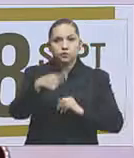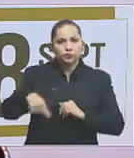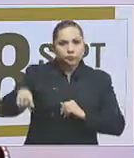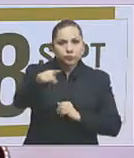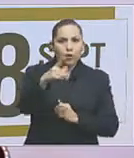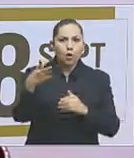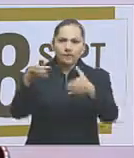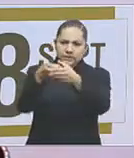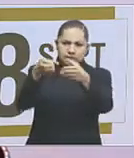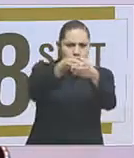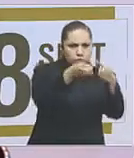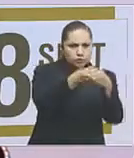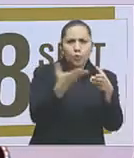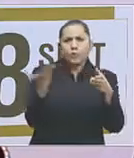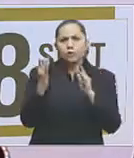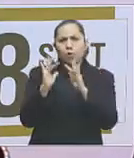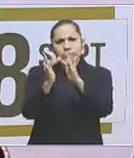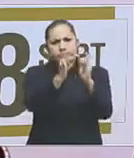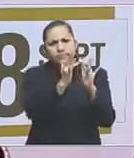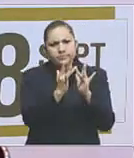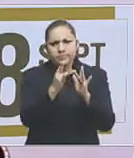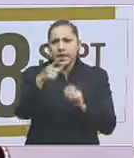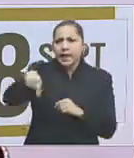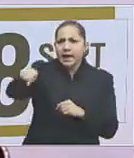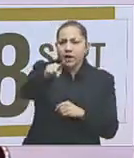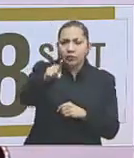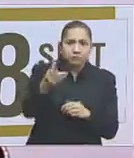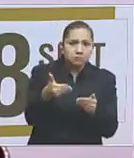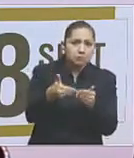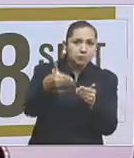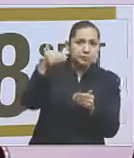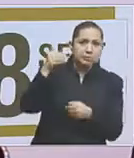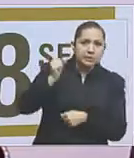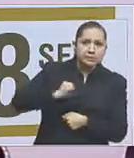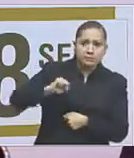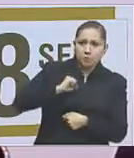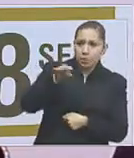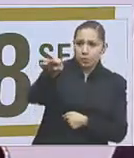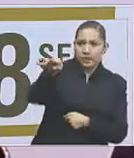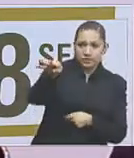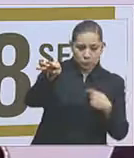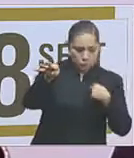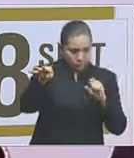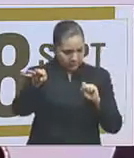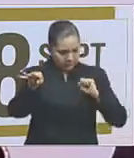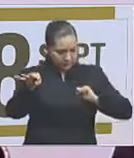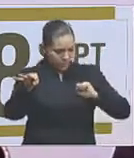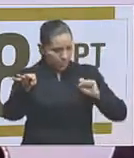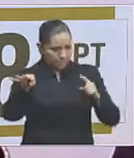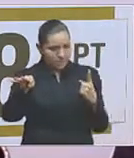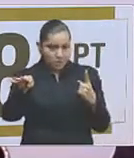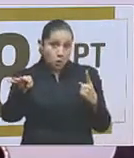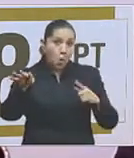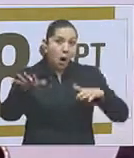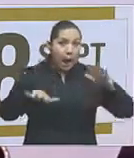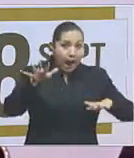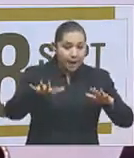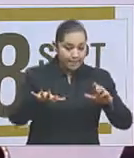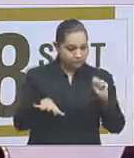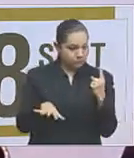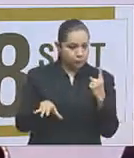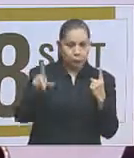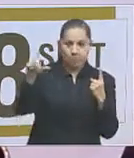muchas ocasiones hay que decirlo del siglo 19 y en los mejores casos del siglo 20 los canales formales